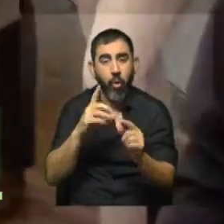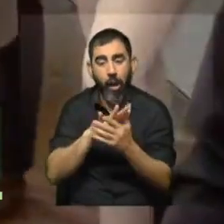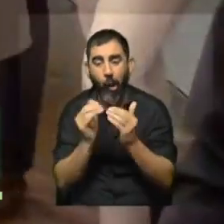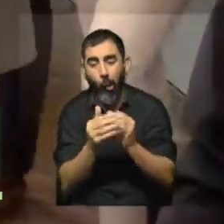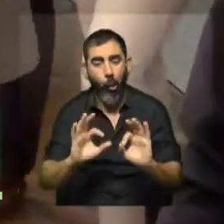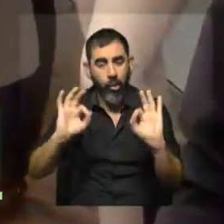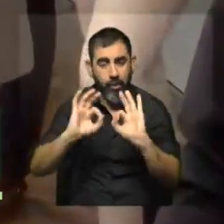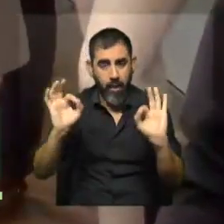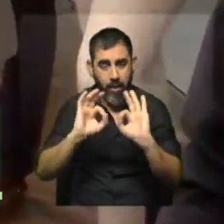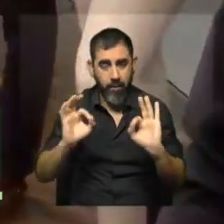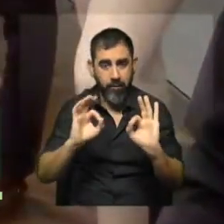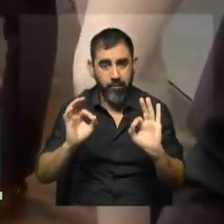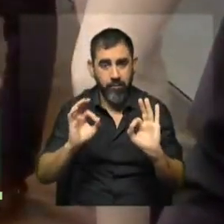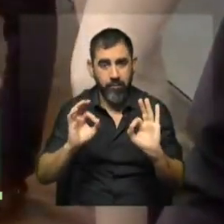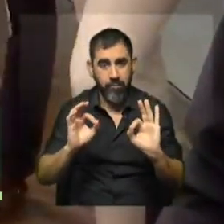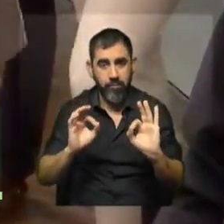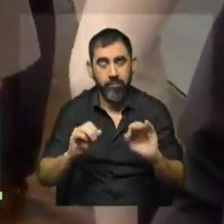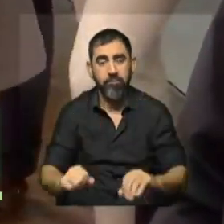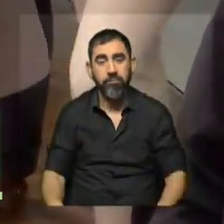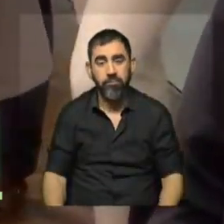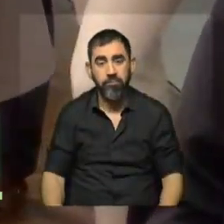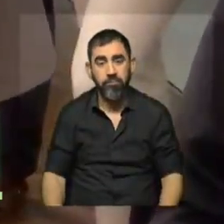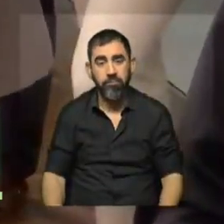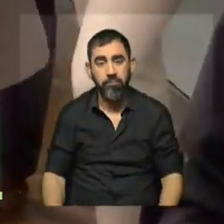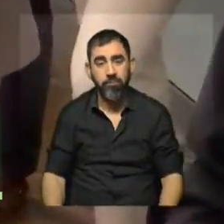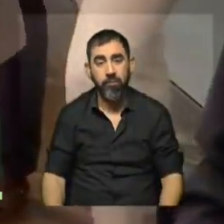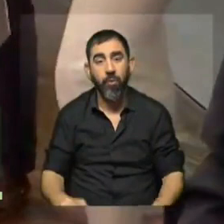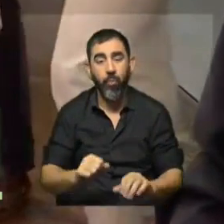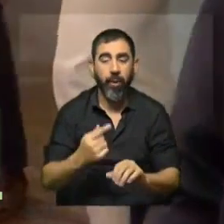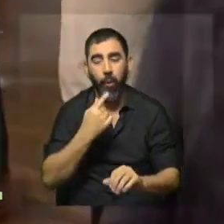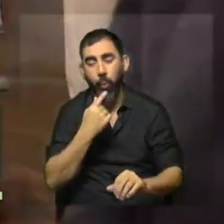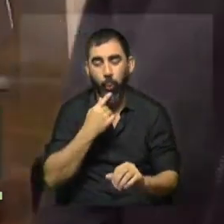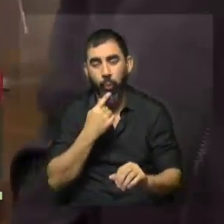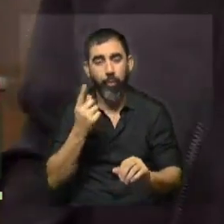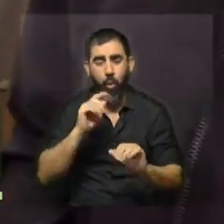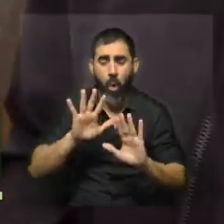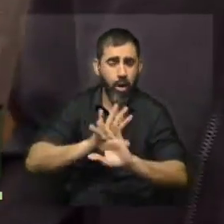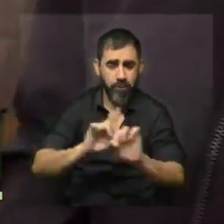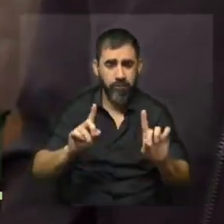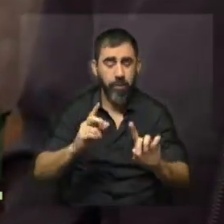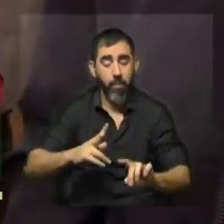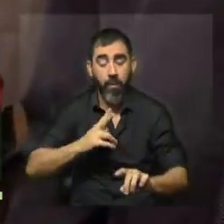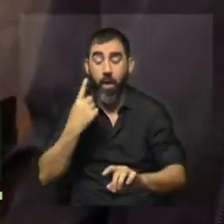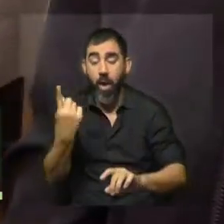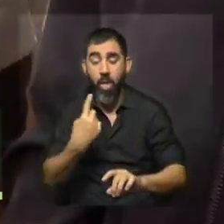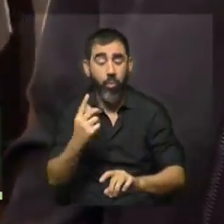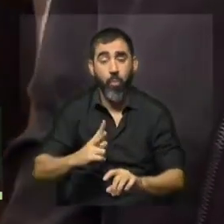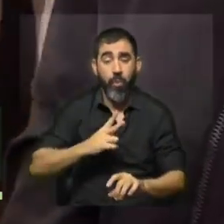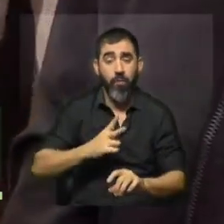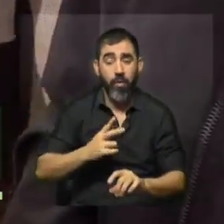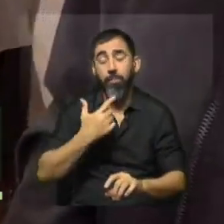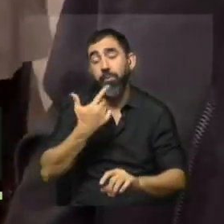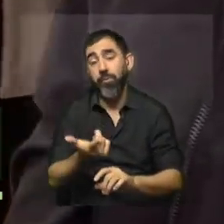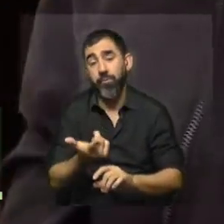algo. Si bien puede ser sospechoso, no tiene que ser así y es la privacidad de cada persona. Por